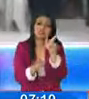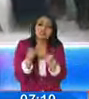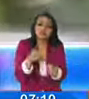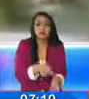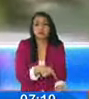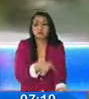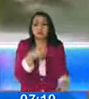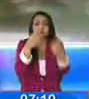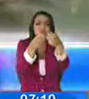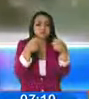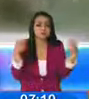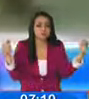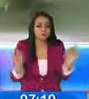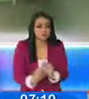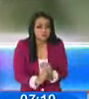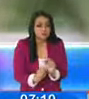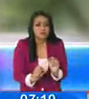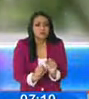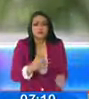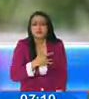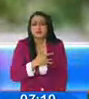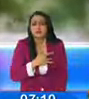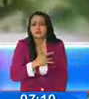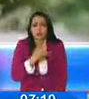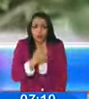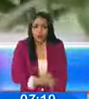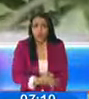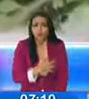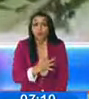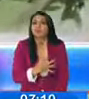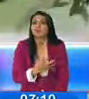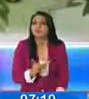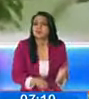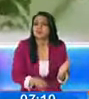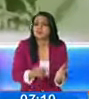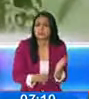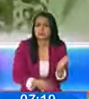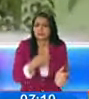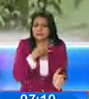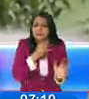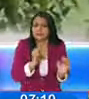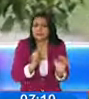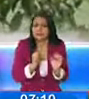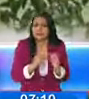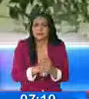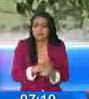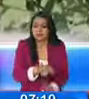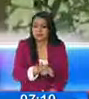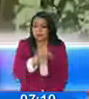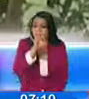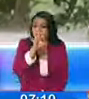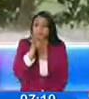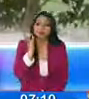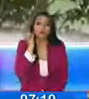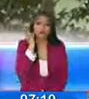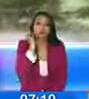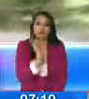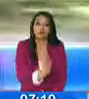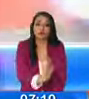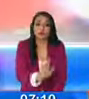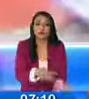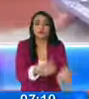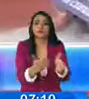ventanas, y lo que observó en esos momentos lo llevó al límite de los nervios. Se ha encontrado el cadáver de una persona del sexo